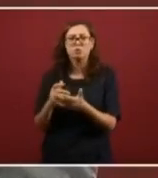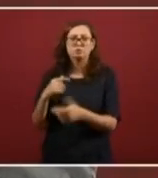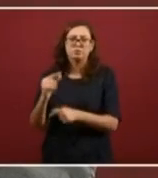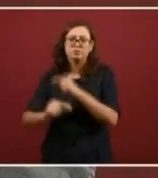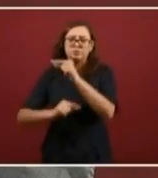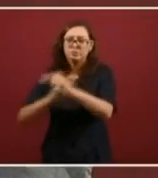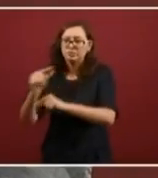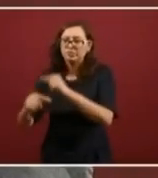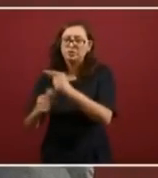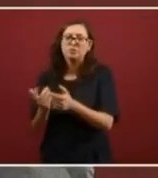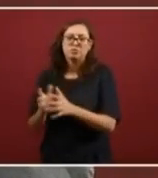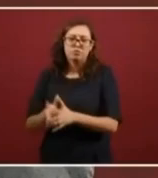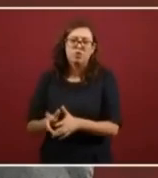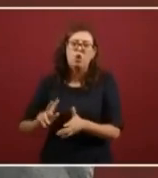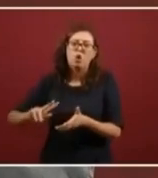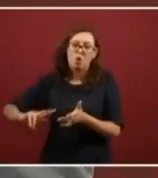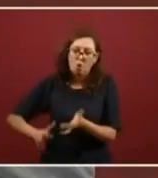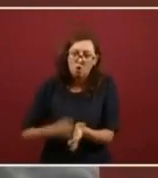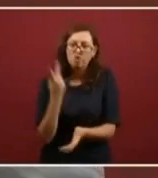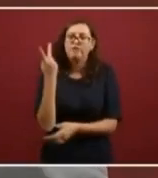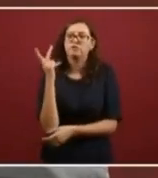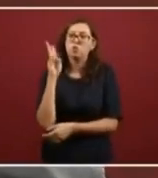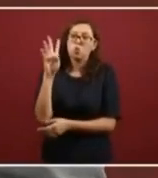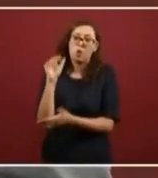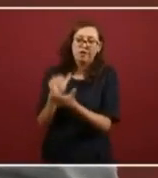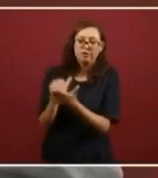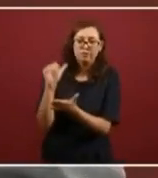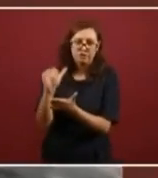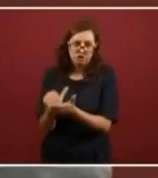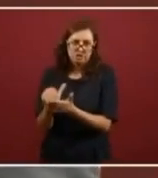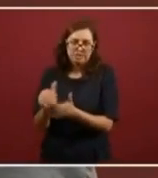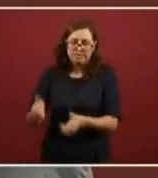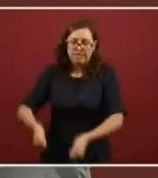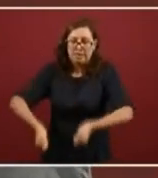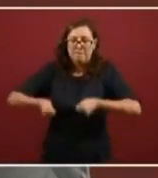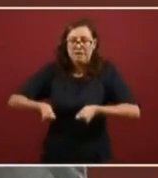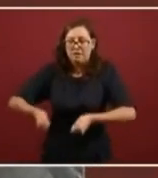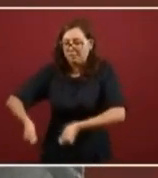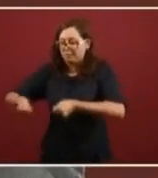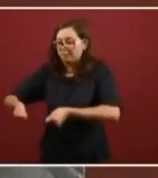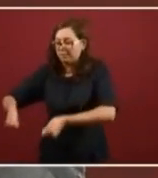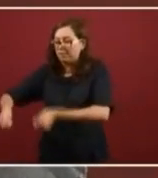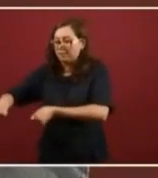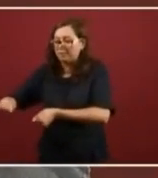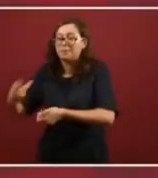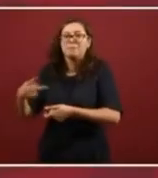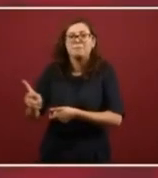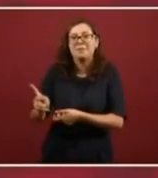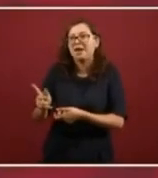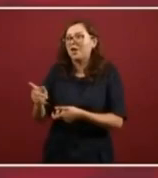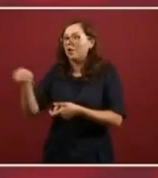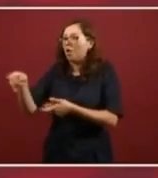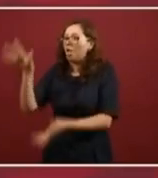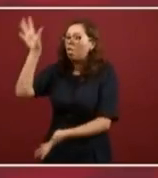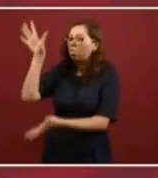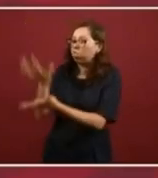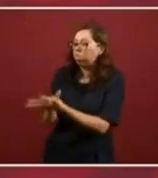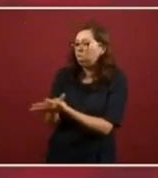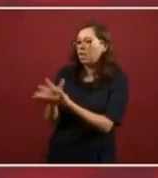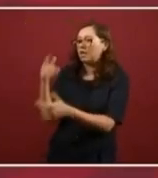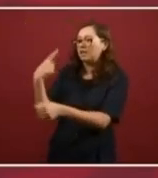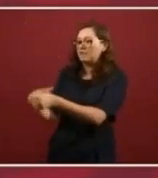los 4 millones de sacos, pero efectivamente un proceso de contrabando para complementar el consumo